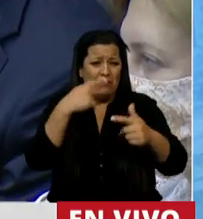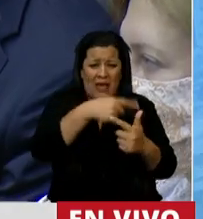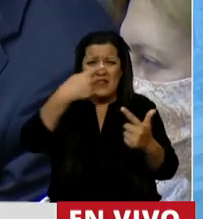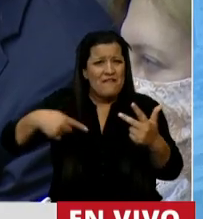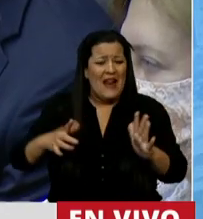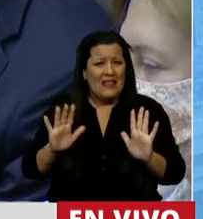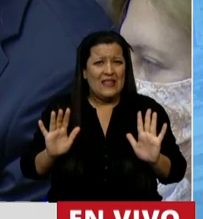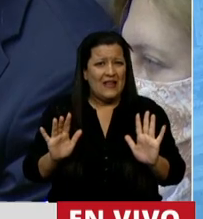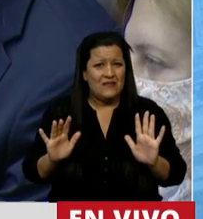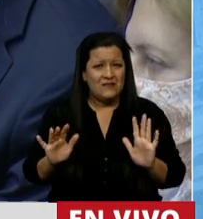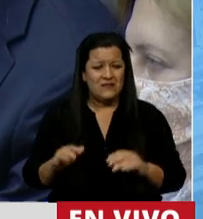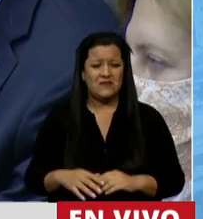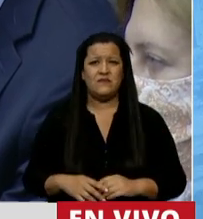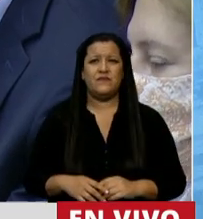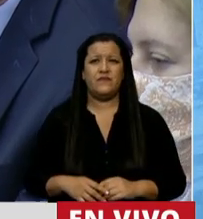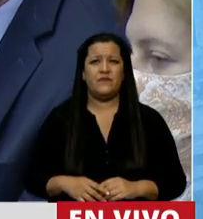ser.